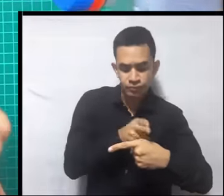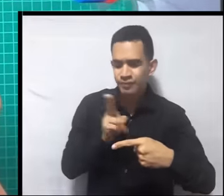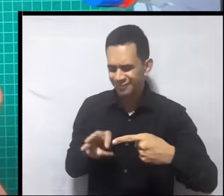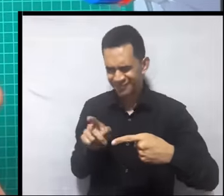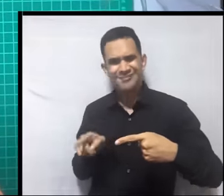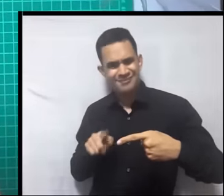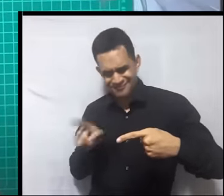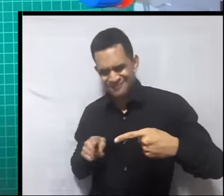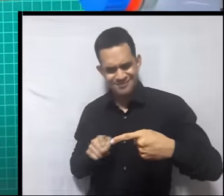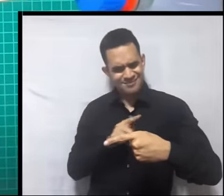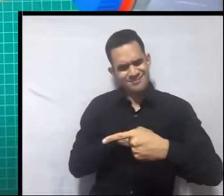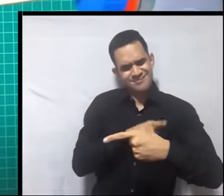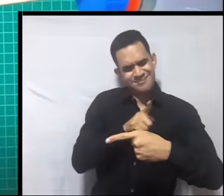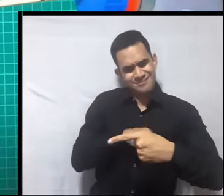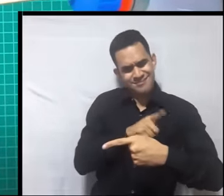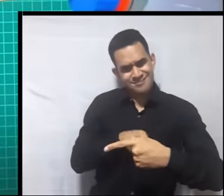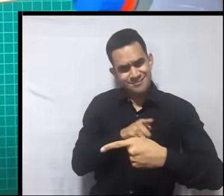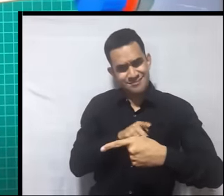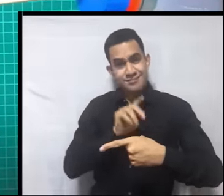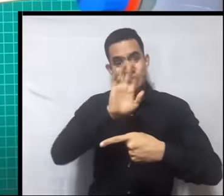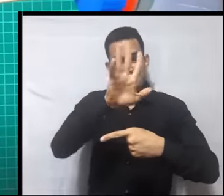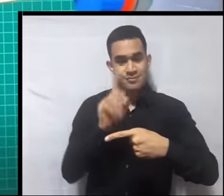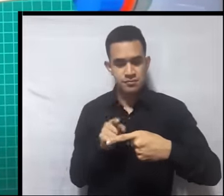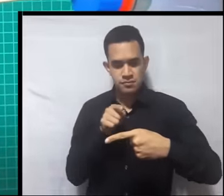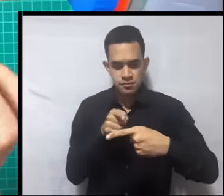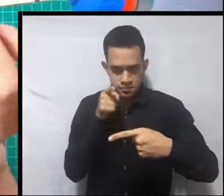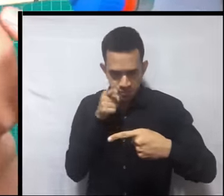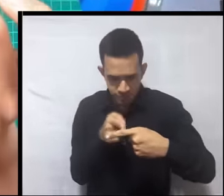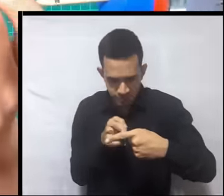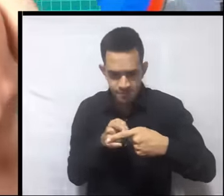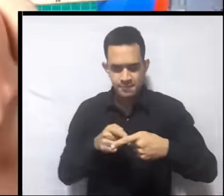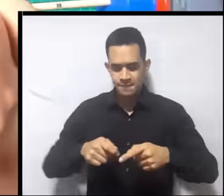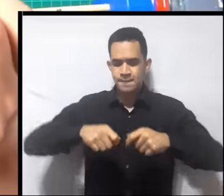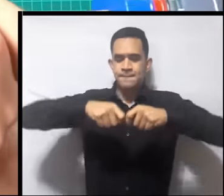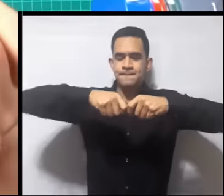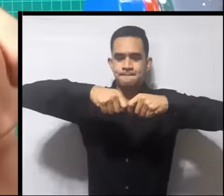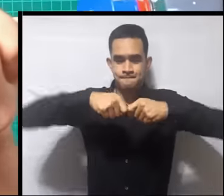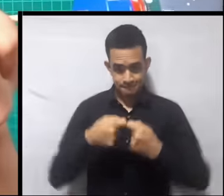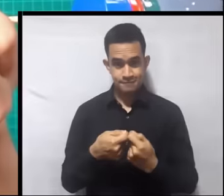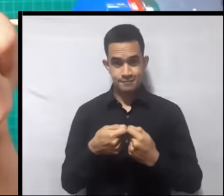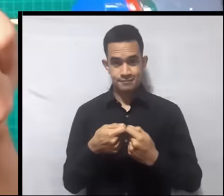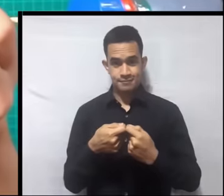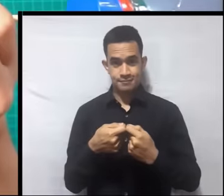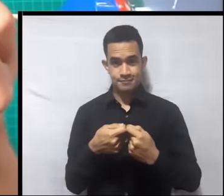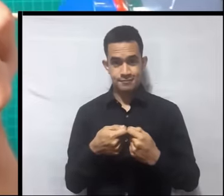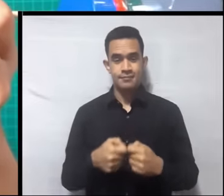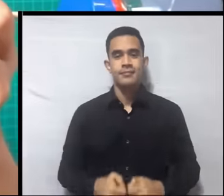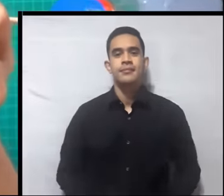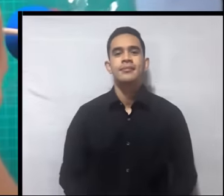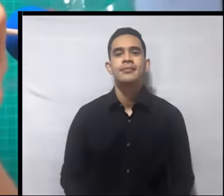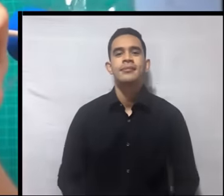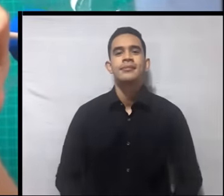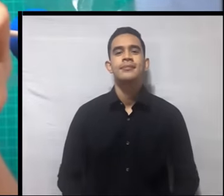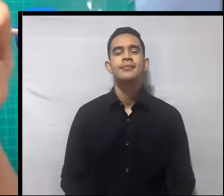las llantas. Solo en esta última marca cortaremos el palillo.